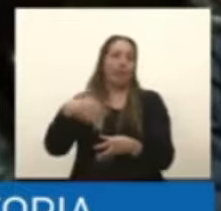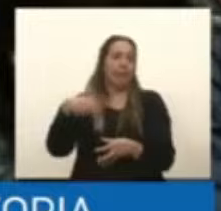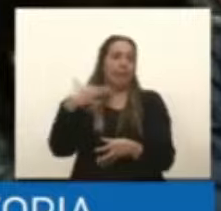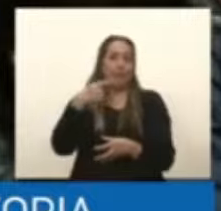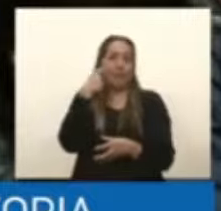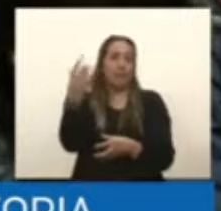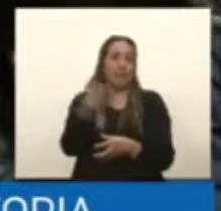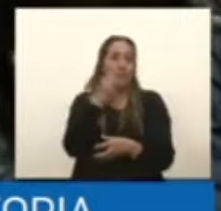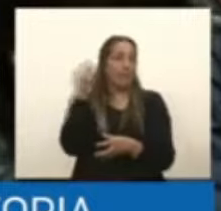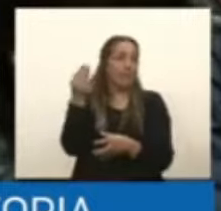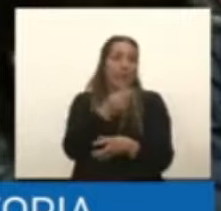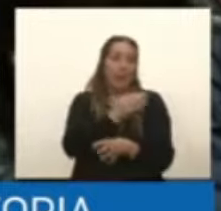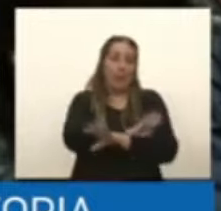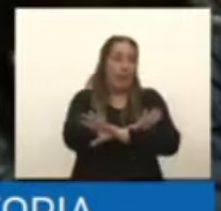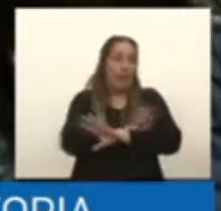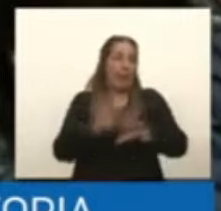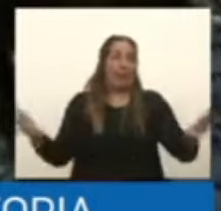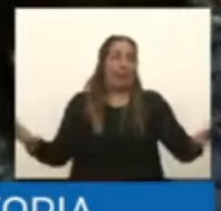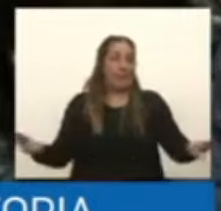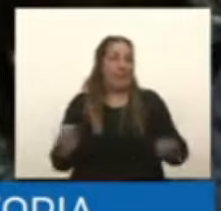Rama. Bueno, negro,